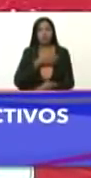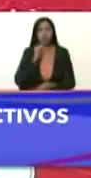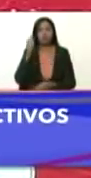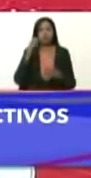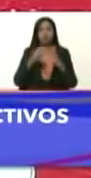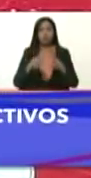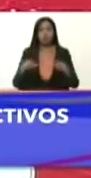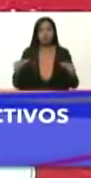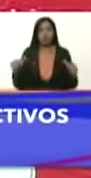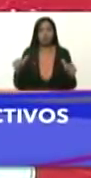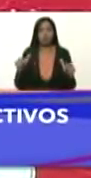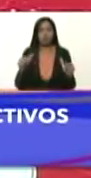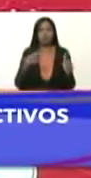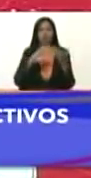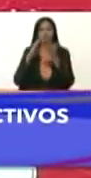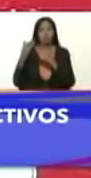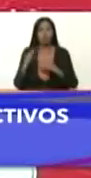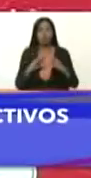o comunal.